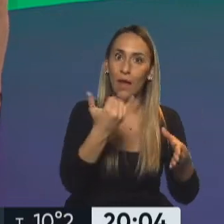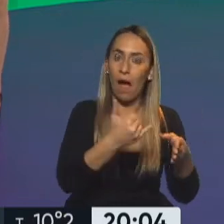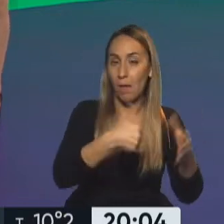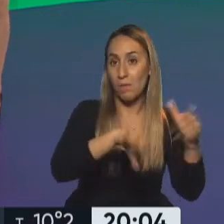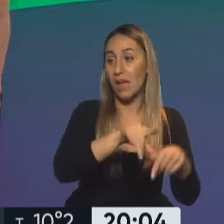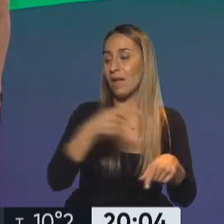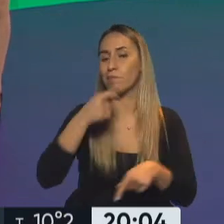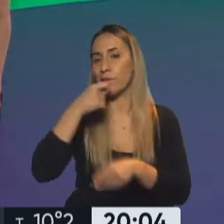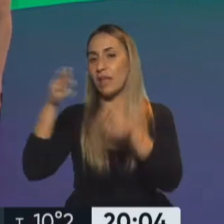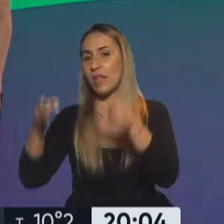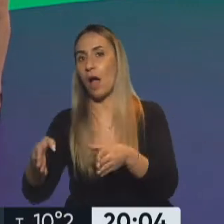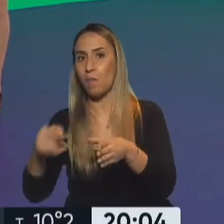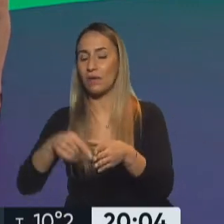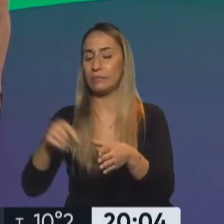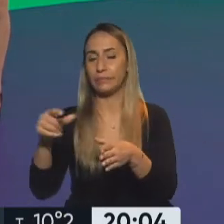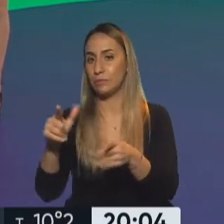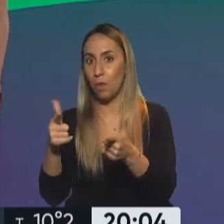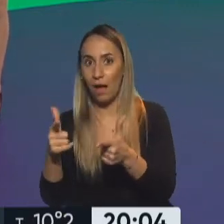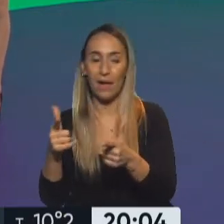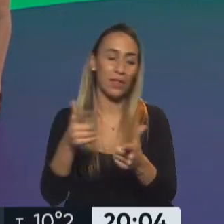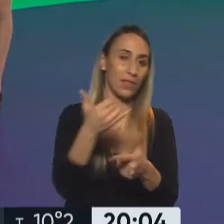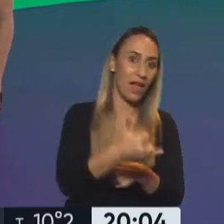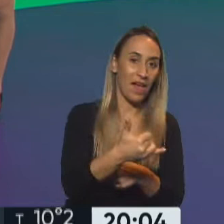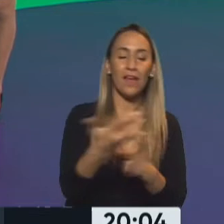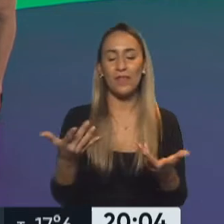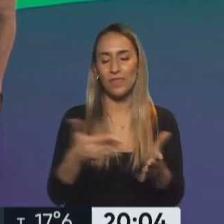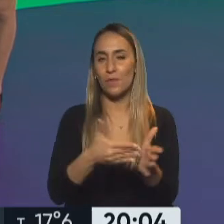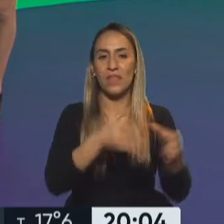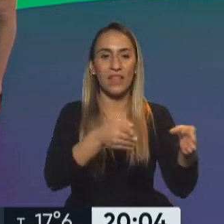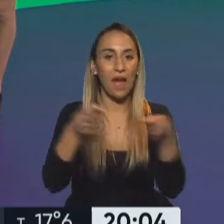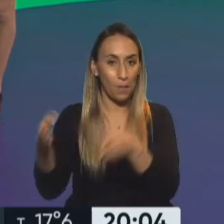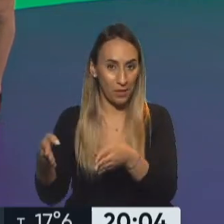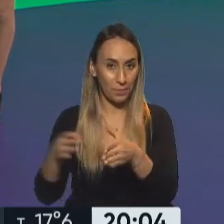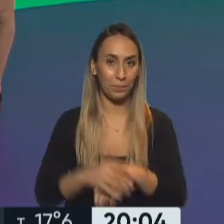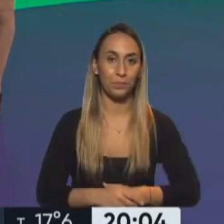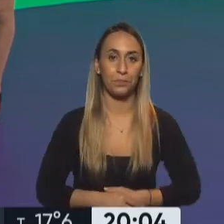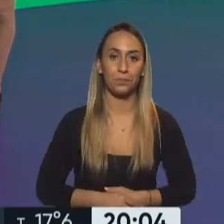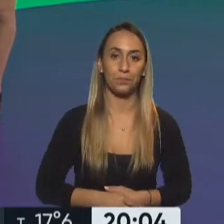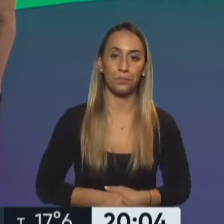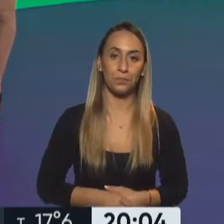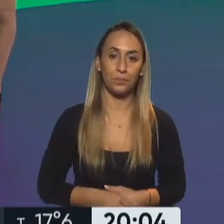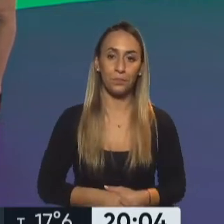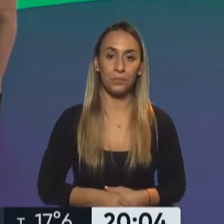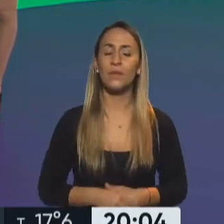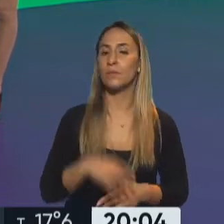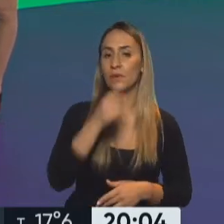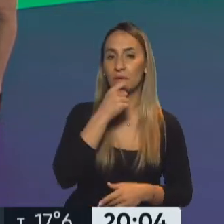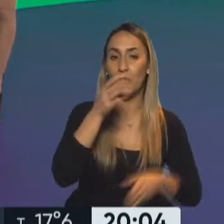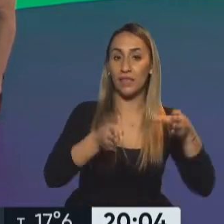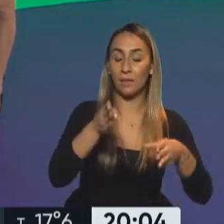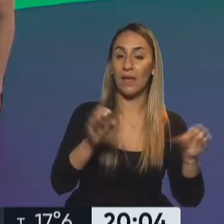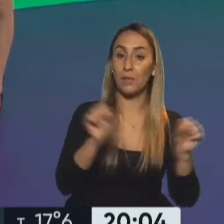acuerdo a la provisión, claramente, ¿no? Como les decía, uno de los aspectos entonces, la estacionalidad. Hablamos de invierno. Por